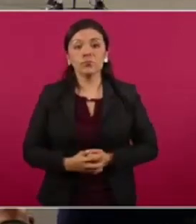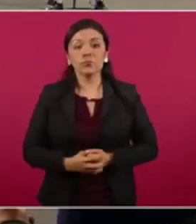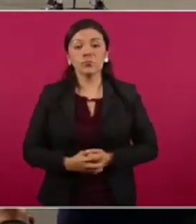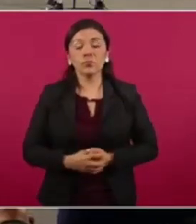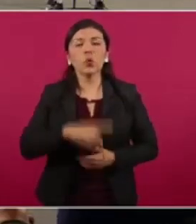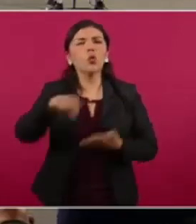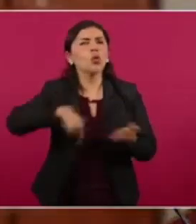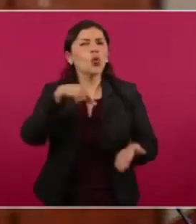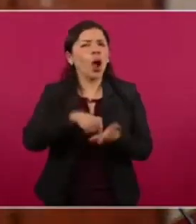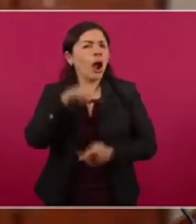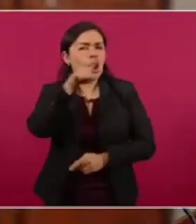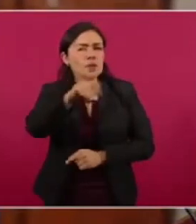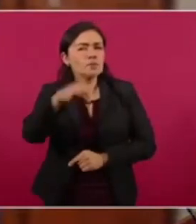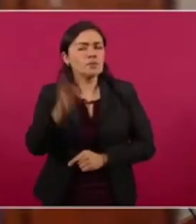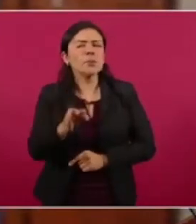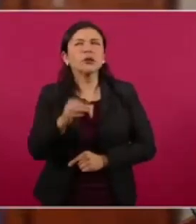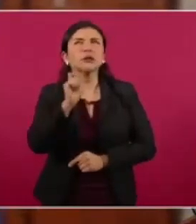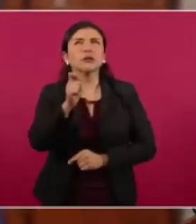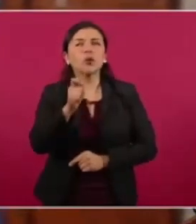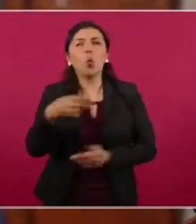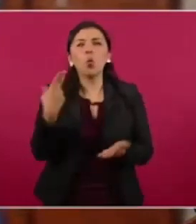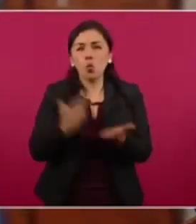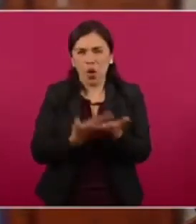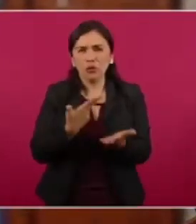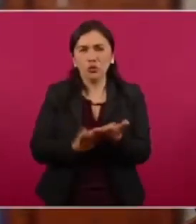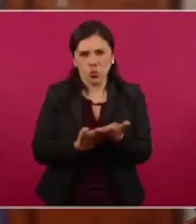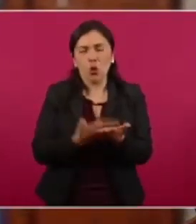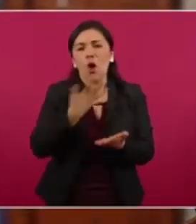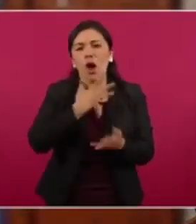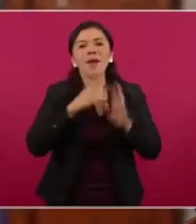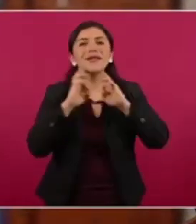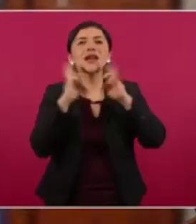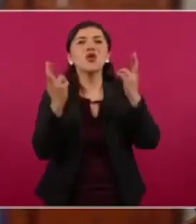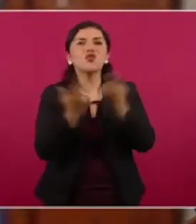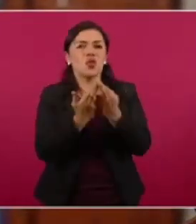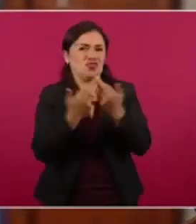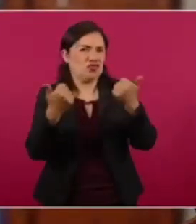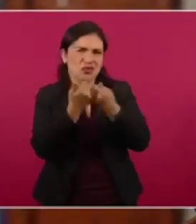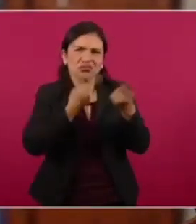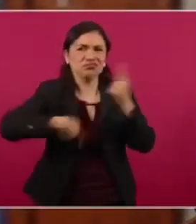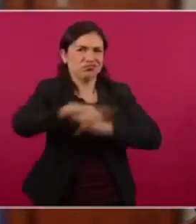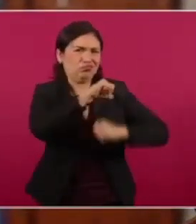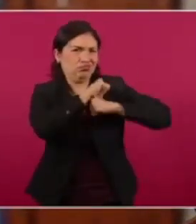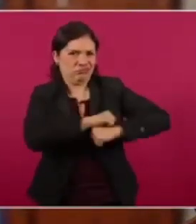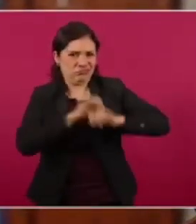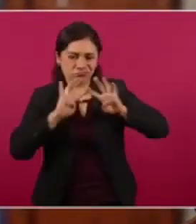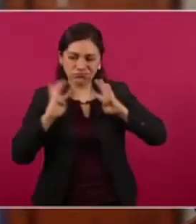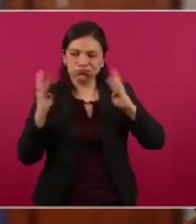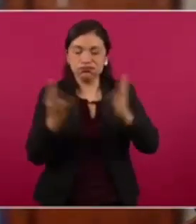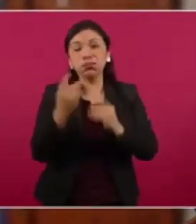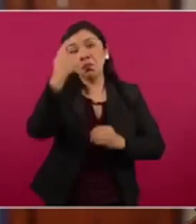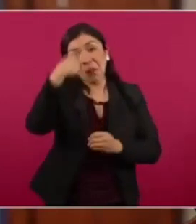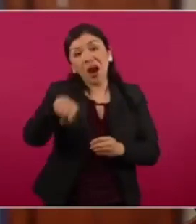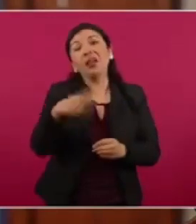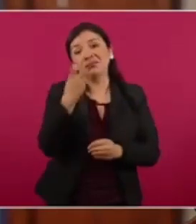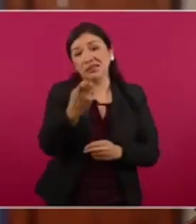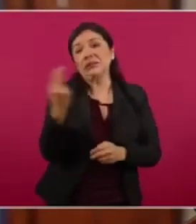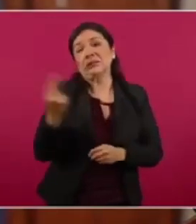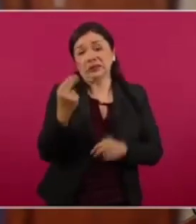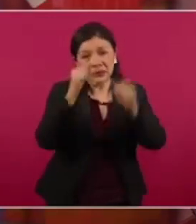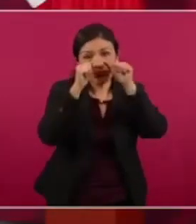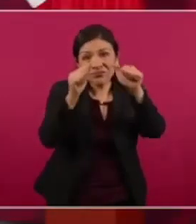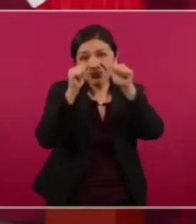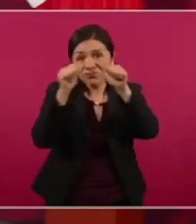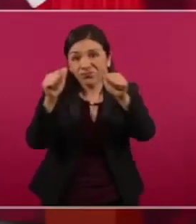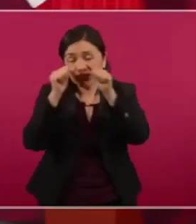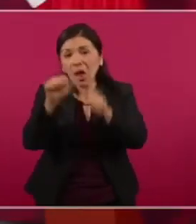Huatulco. Vamos a tener una reunión de gabinete para atender a